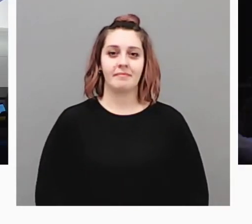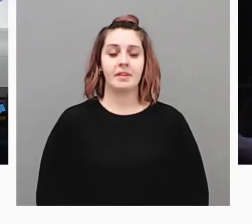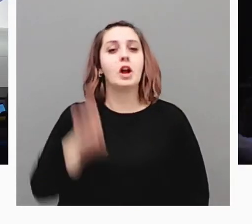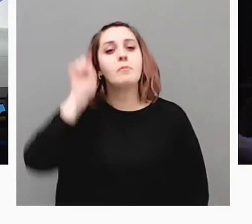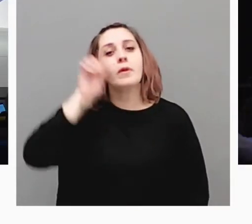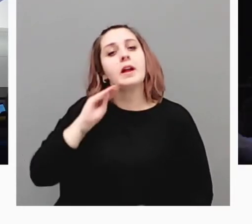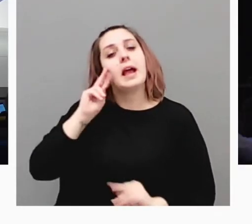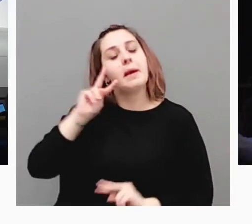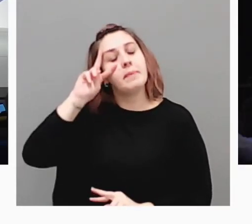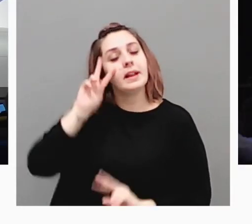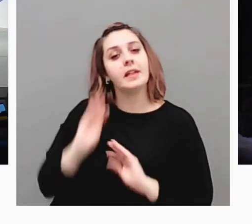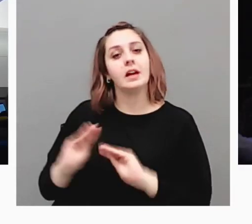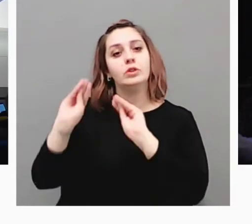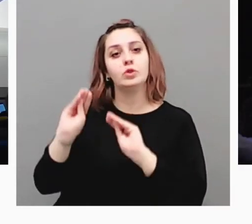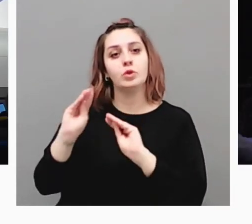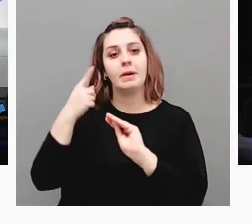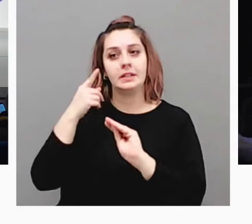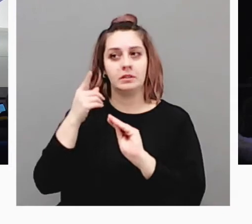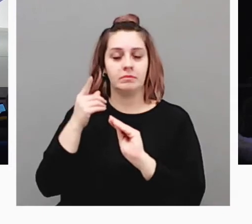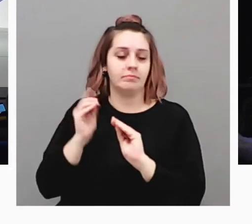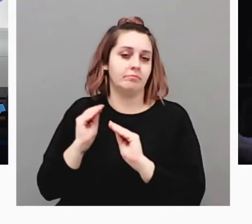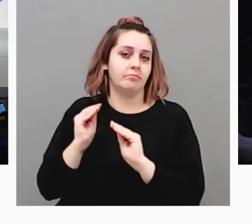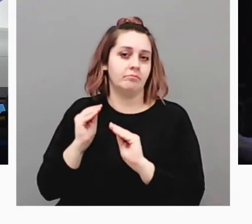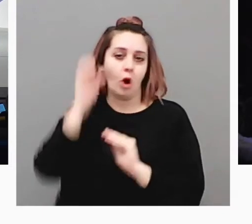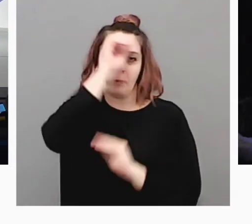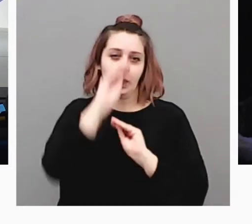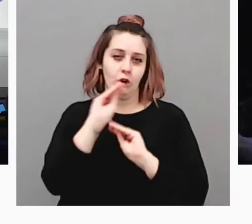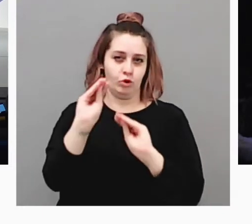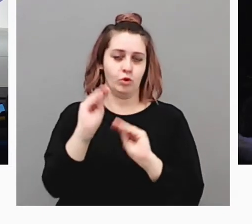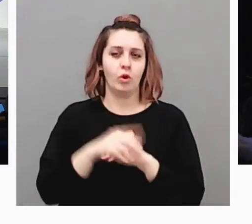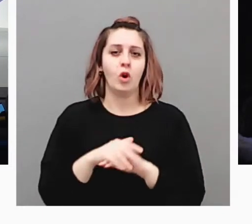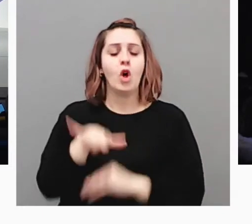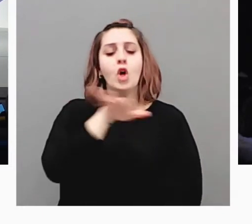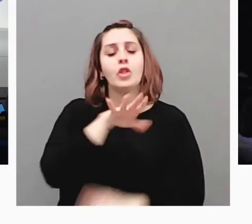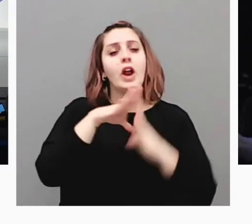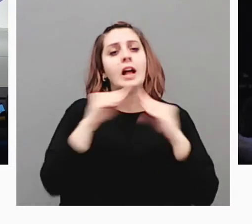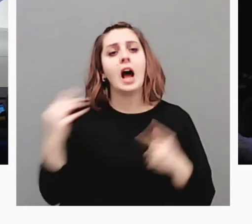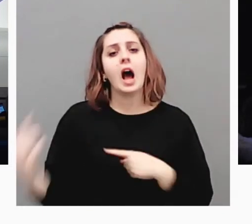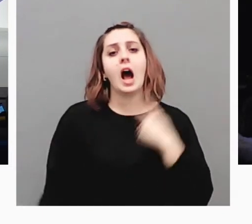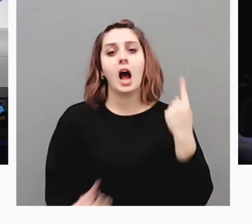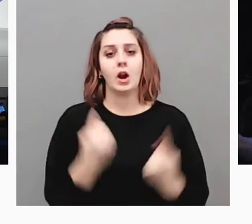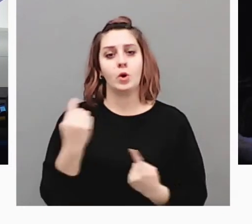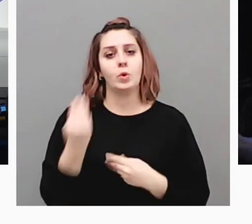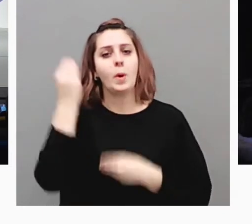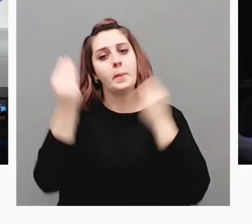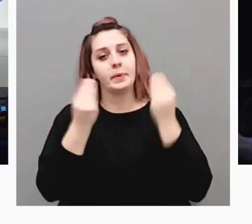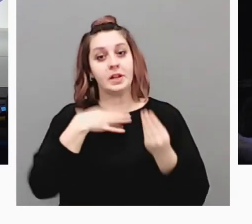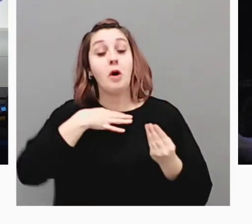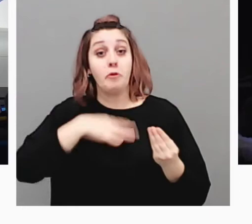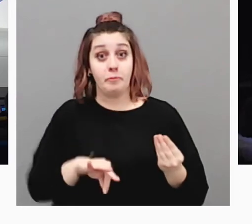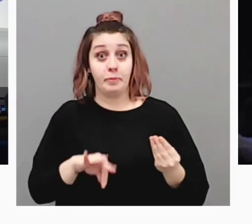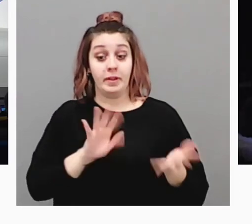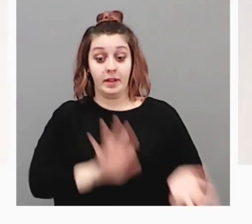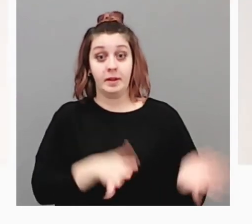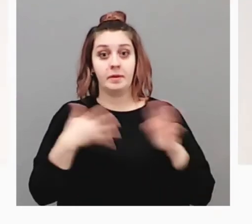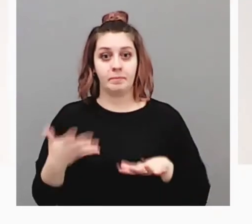y en su posición de experto, ¿hay algún lugar de Andalucía que crea usted que tiene posibilidades de convertirse